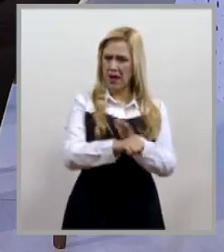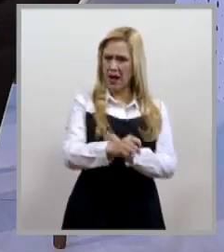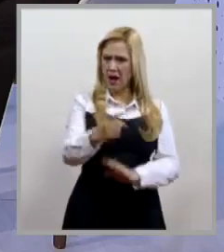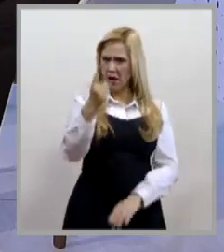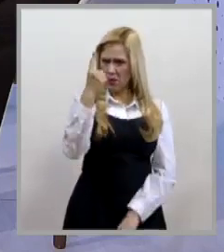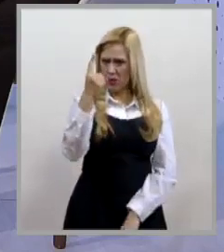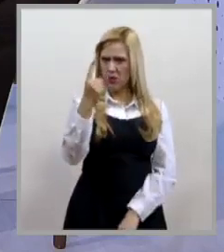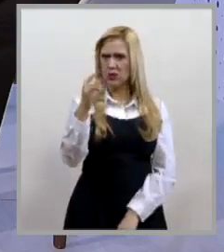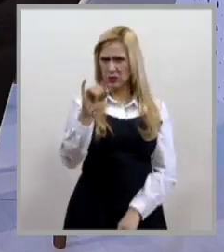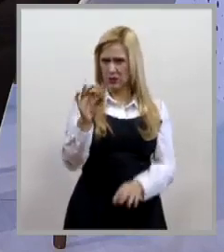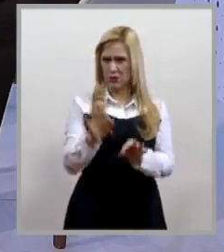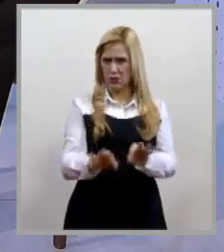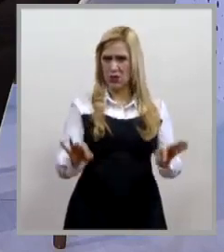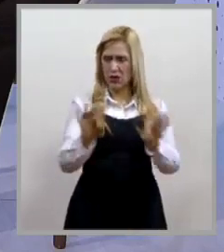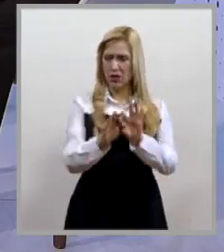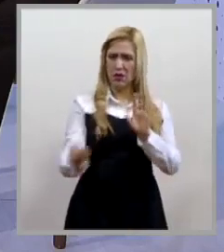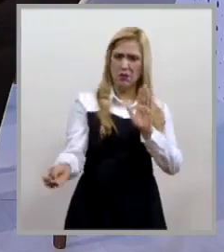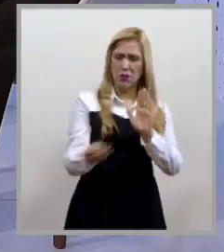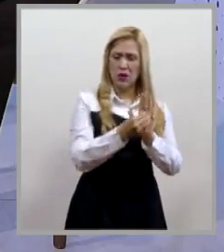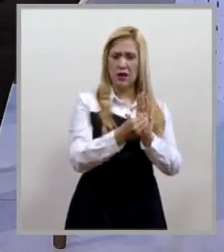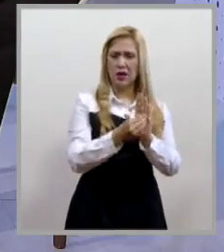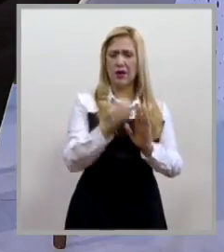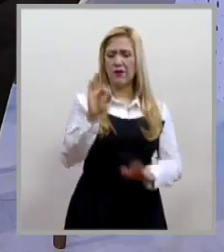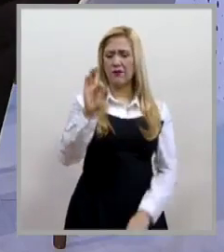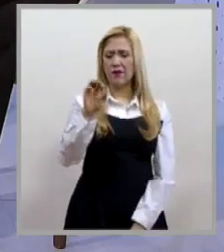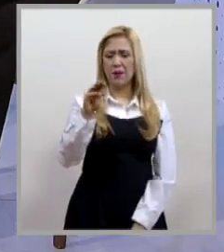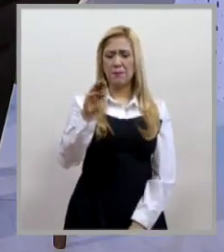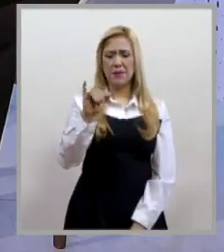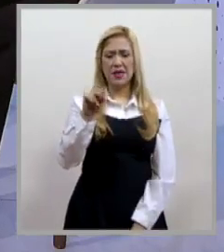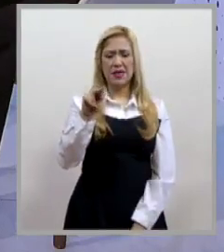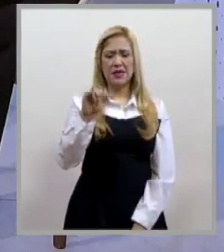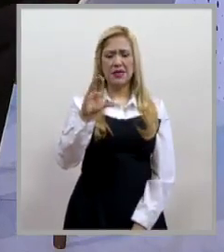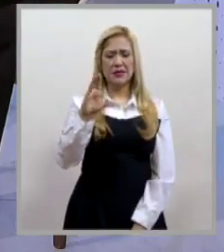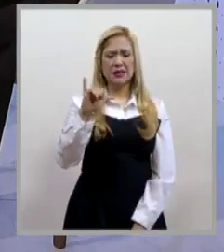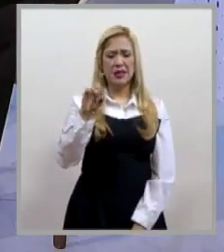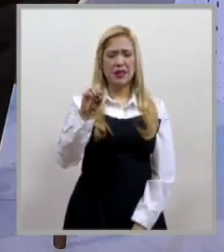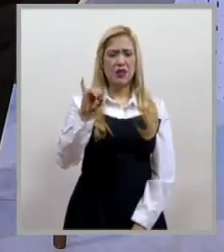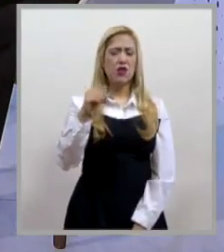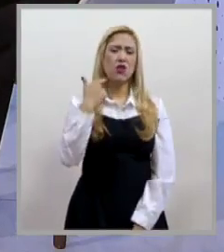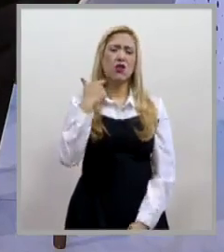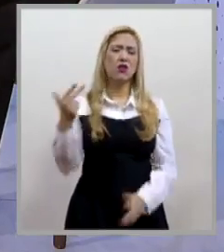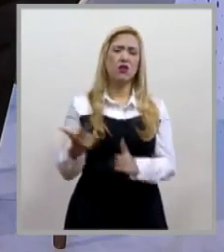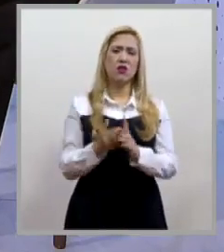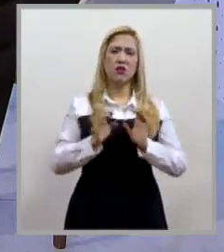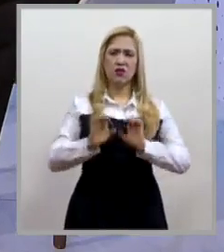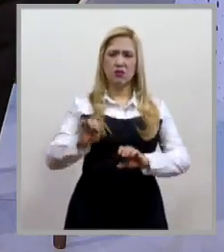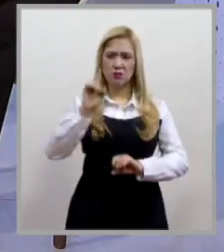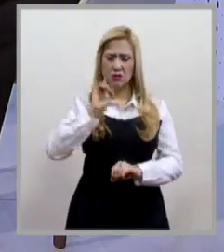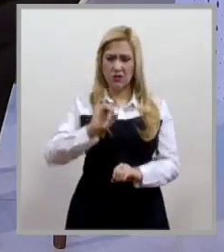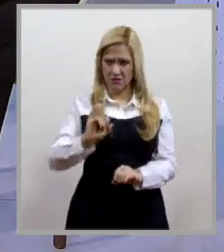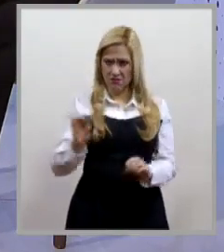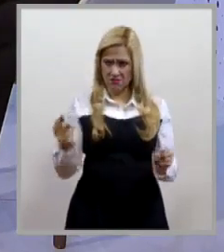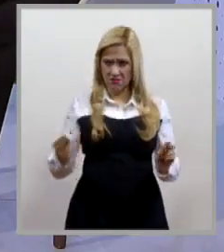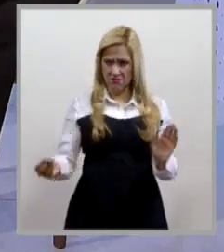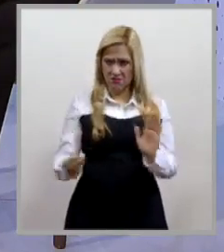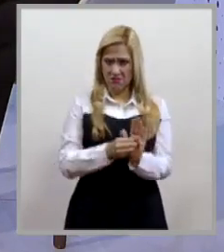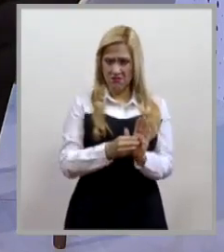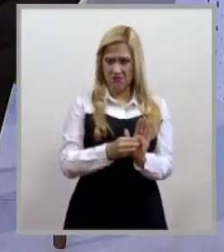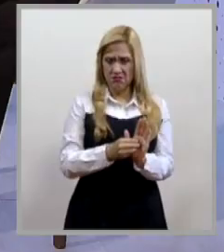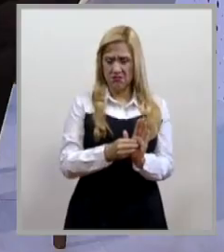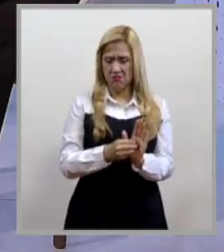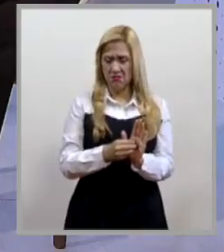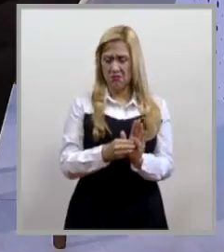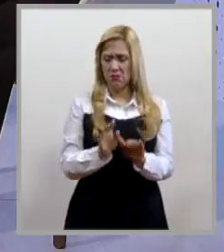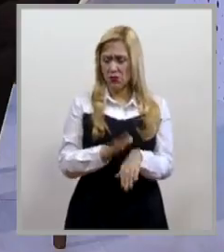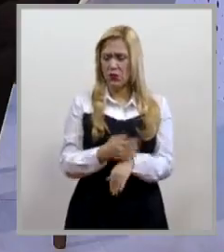o no tener un tipo penal de feminicidio, digamos en términos de perspectiva de género. ¿Por qué es relevante, no? O